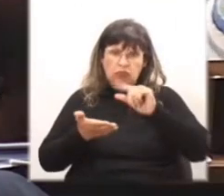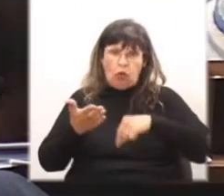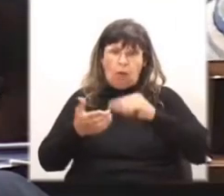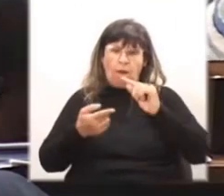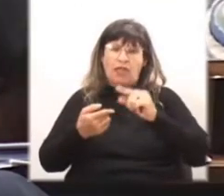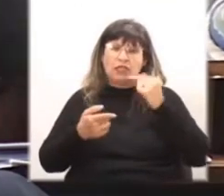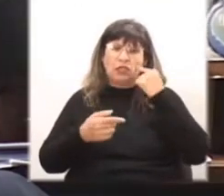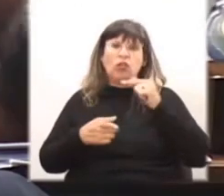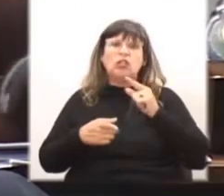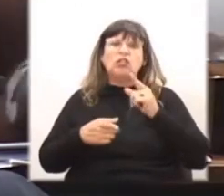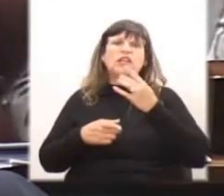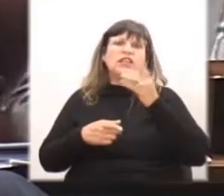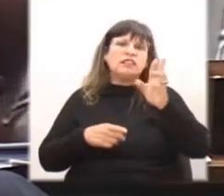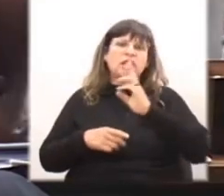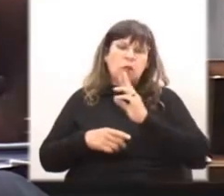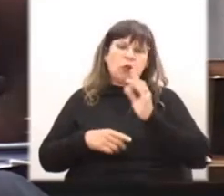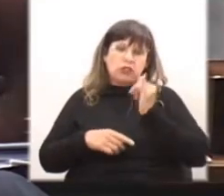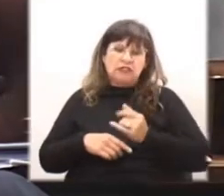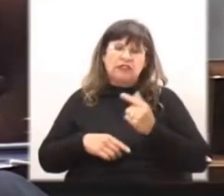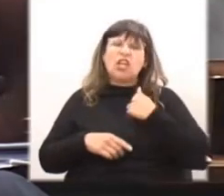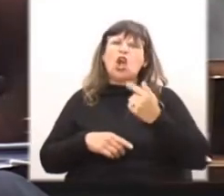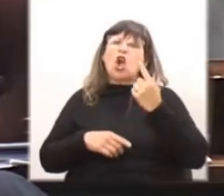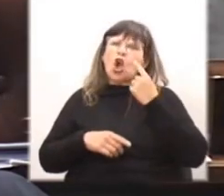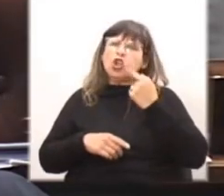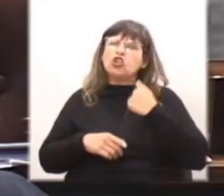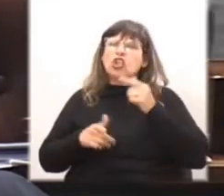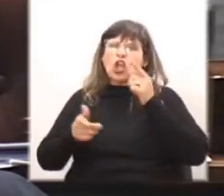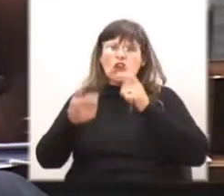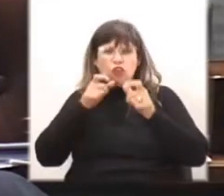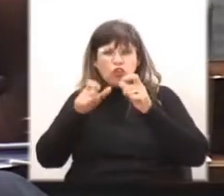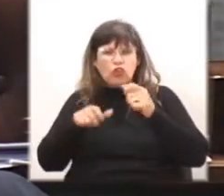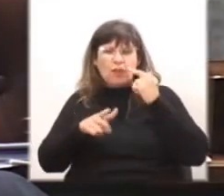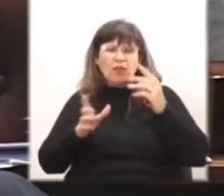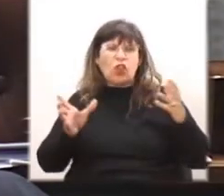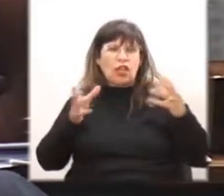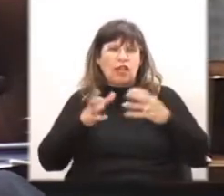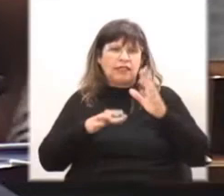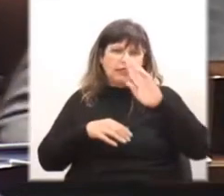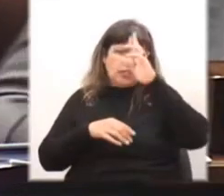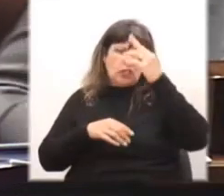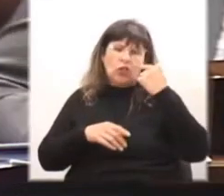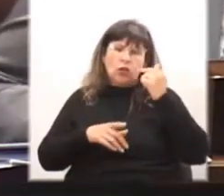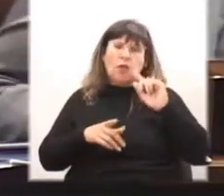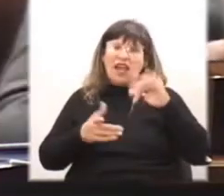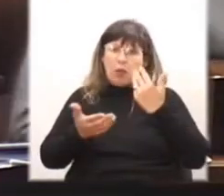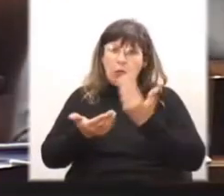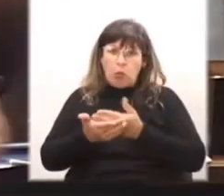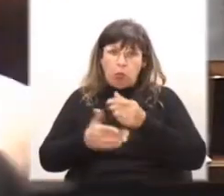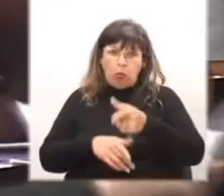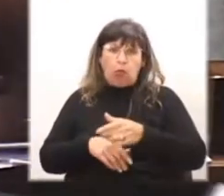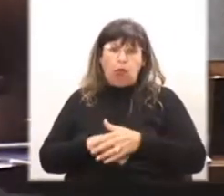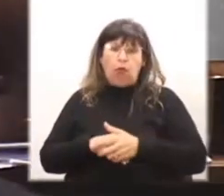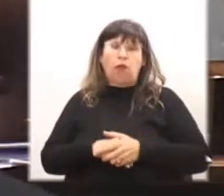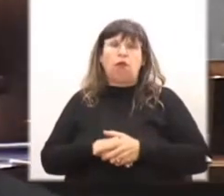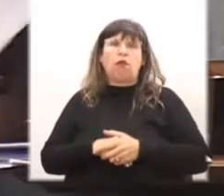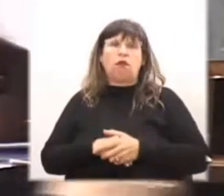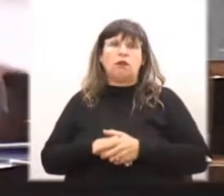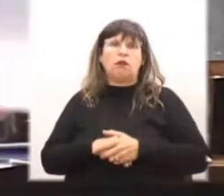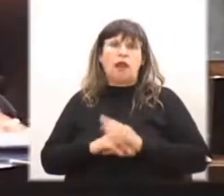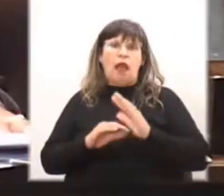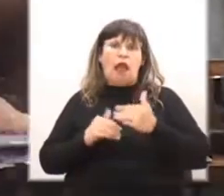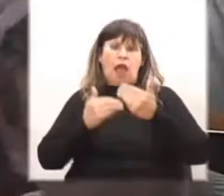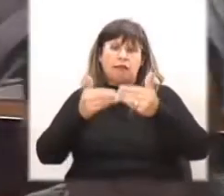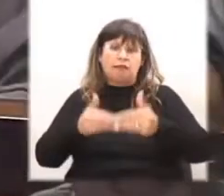caso afirmativo, ¿conocía los fundamentos de la delegación uruguaya para proponerlos? Hasta aquí,